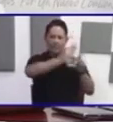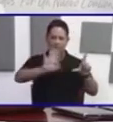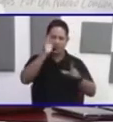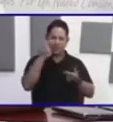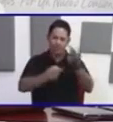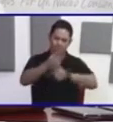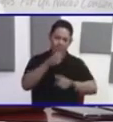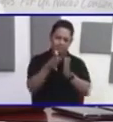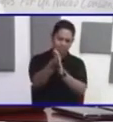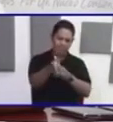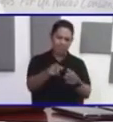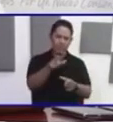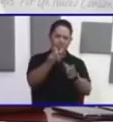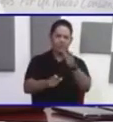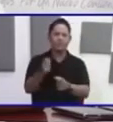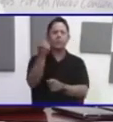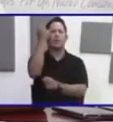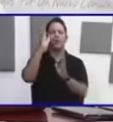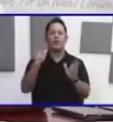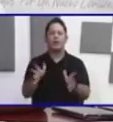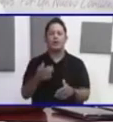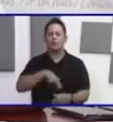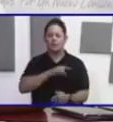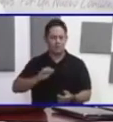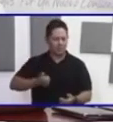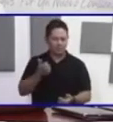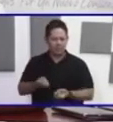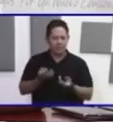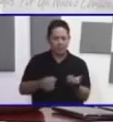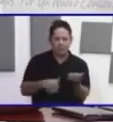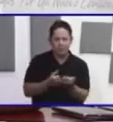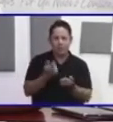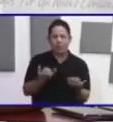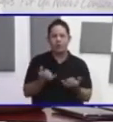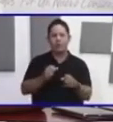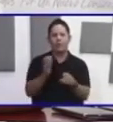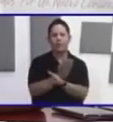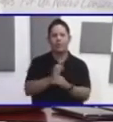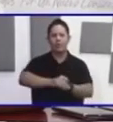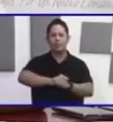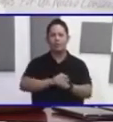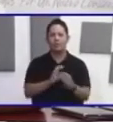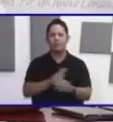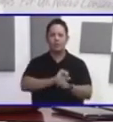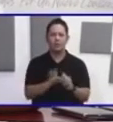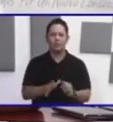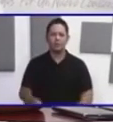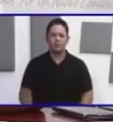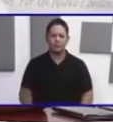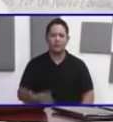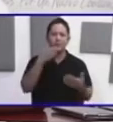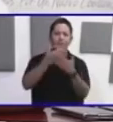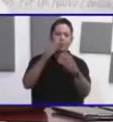people can have the opportunity to get our incomes in this difficult situation. Bueno, buenas